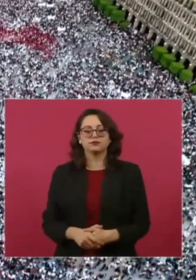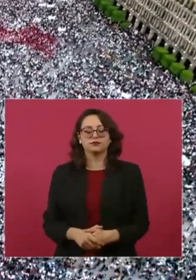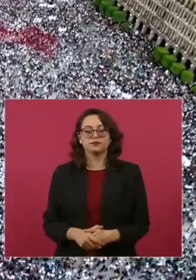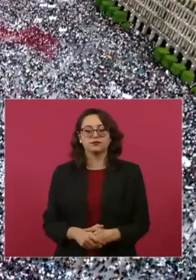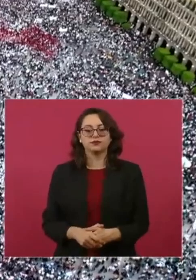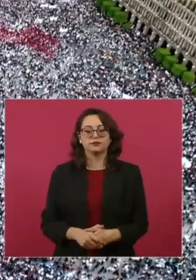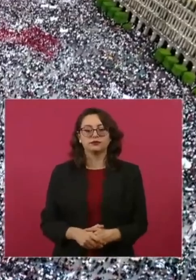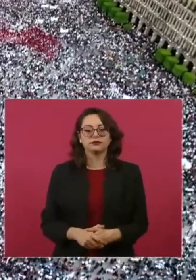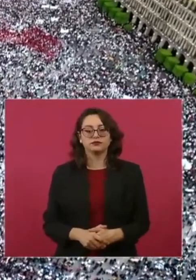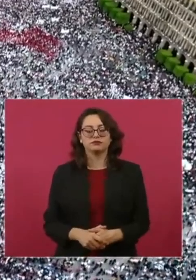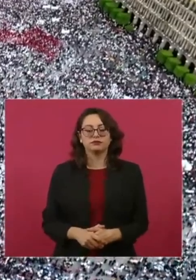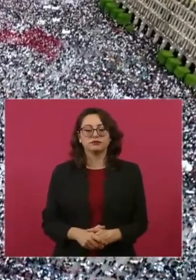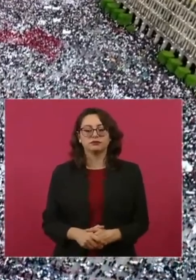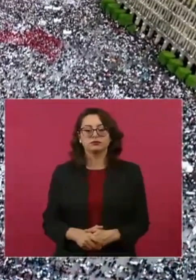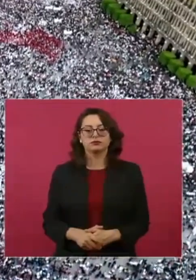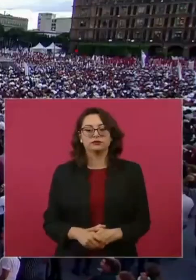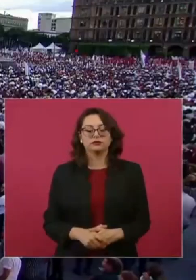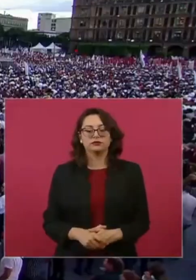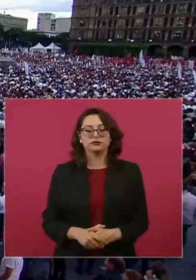También